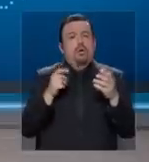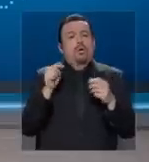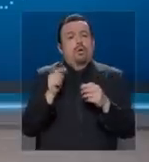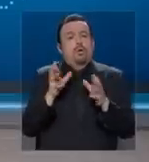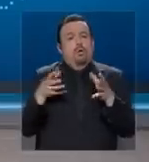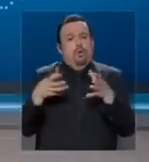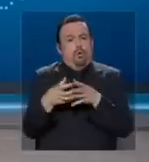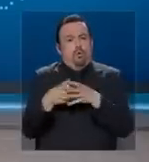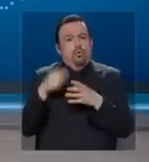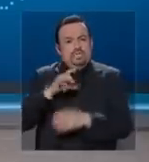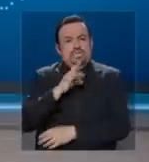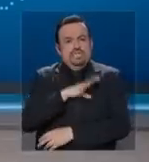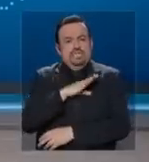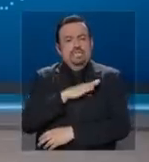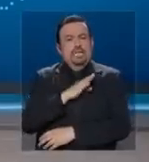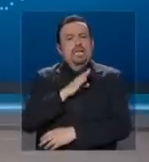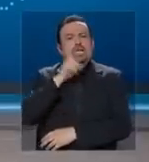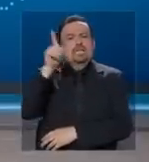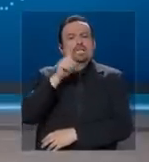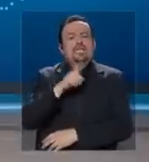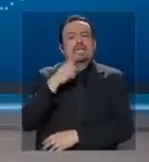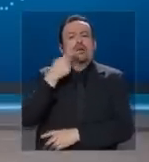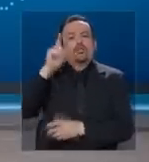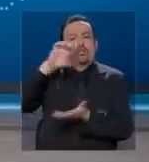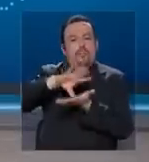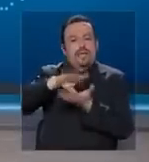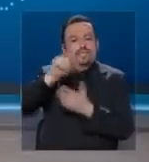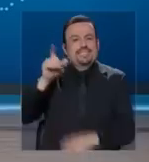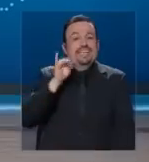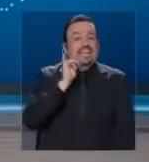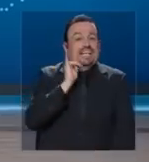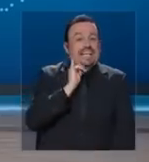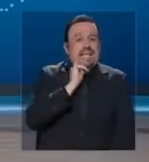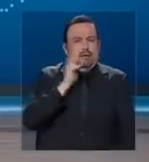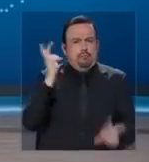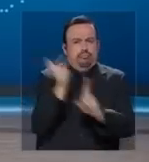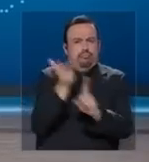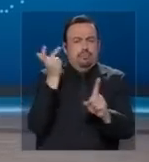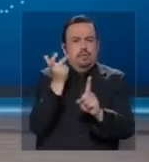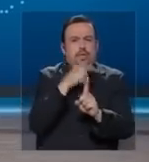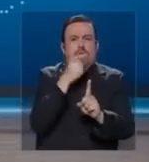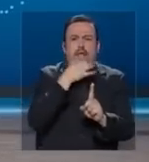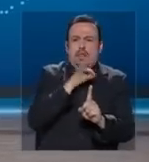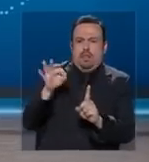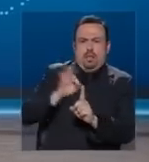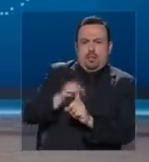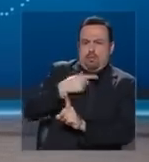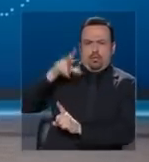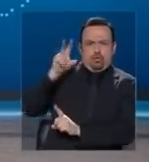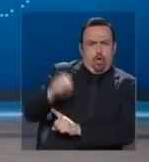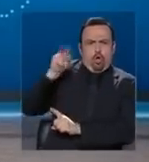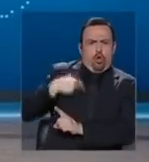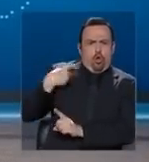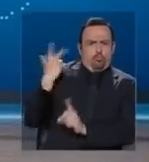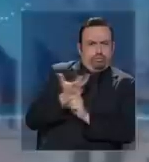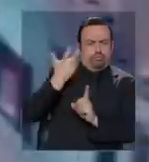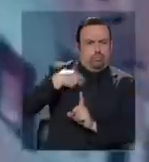Asaltaba a extranjeros en las calles de Iquique, fue detenida por carabineros, luego que una de sus víctimas opusiera tenaz resistencia al violento